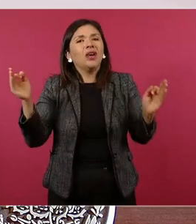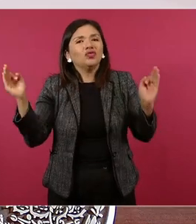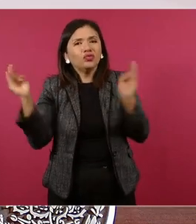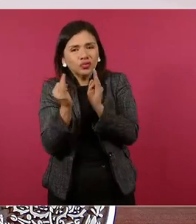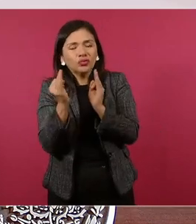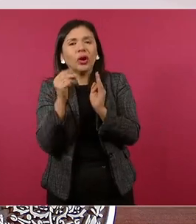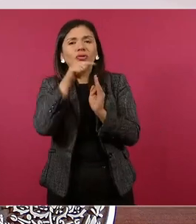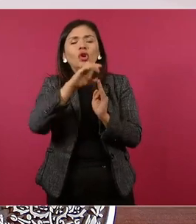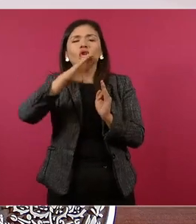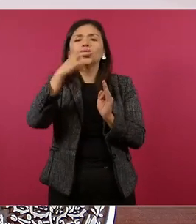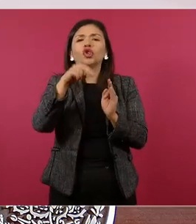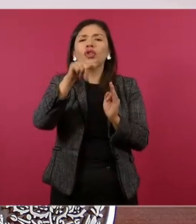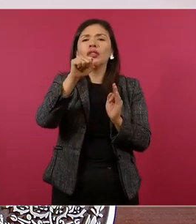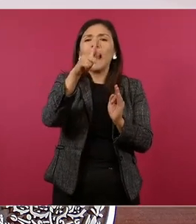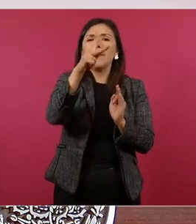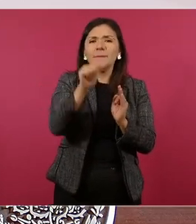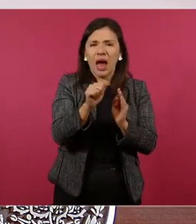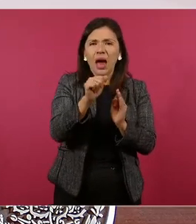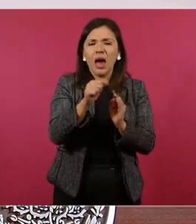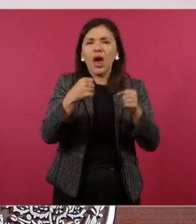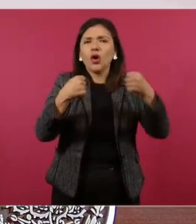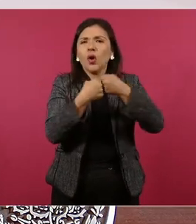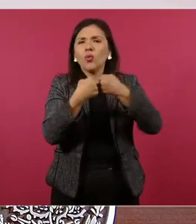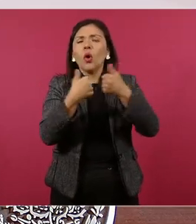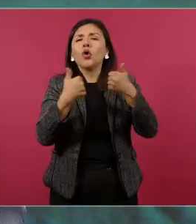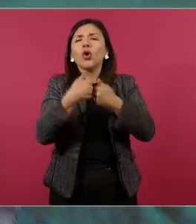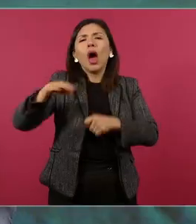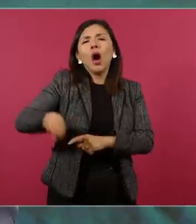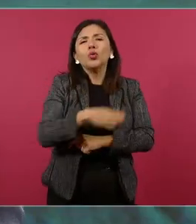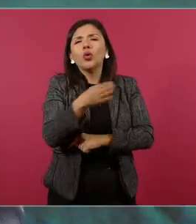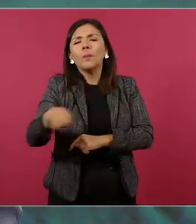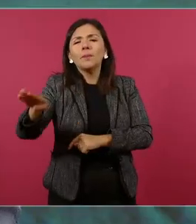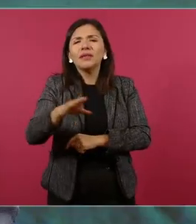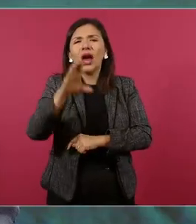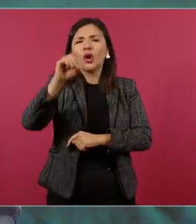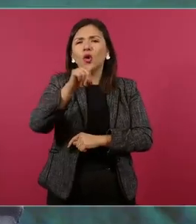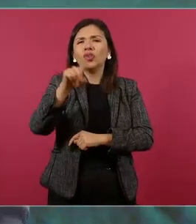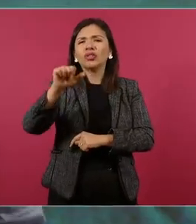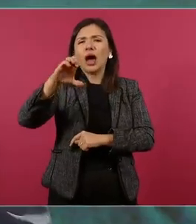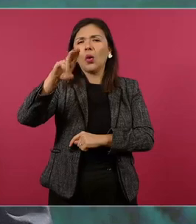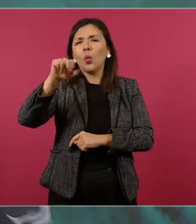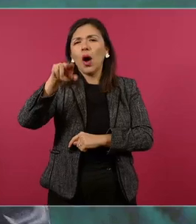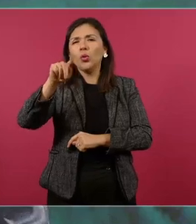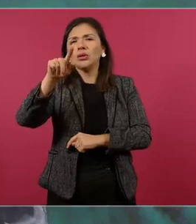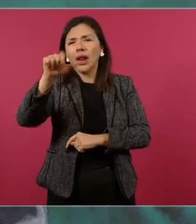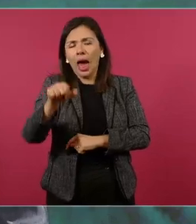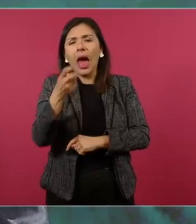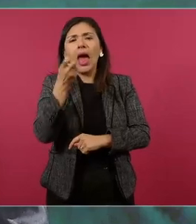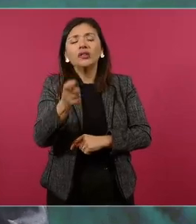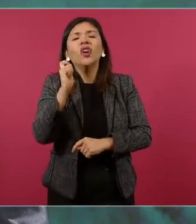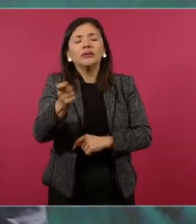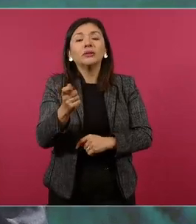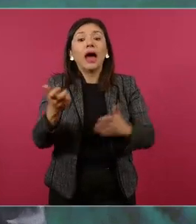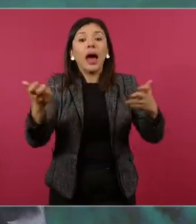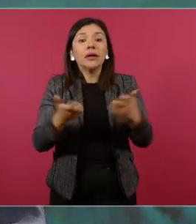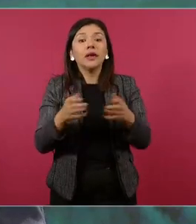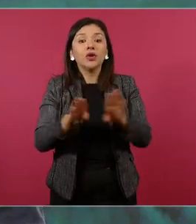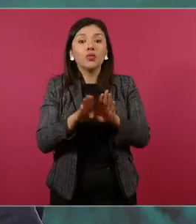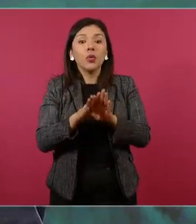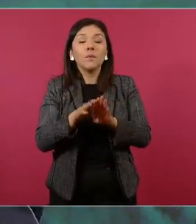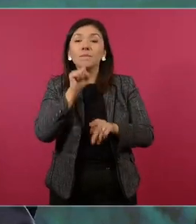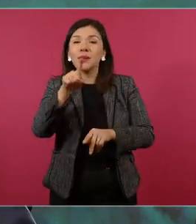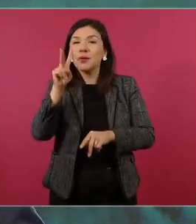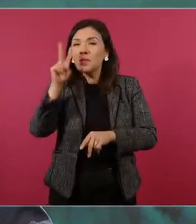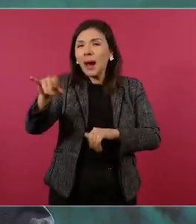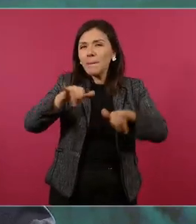Estación chontalpa en tronelas con la autopista las chuapas o coso Cuautla que aquí lo que hicimos fue en lugar ahí en el